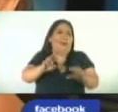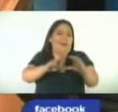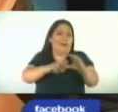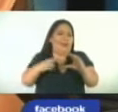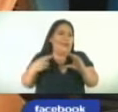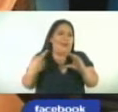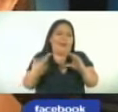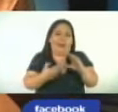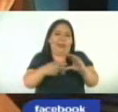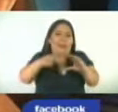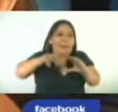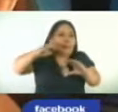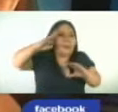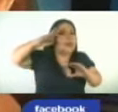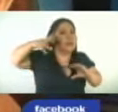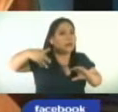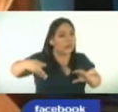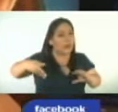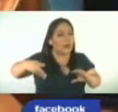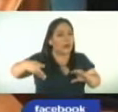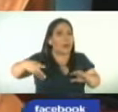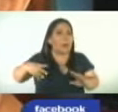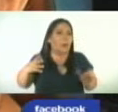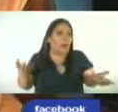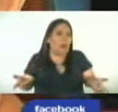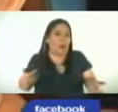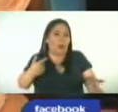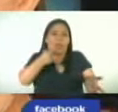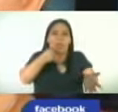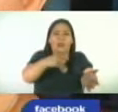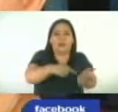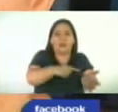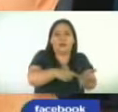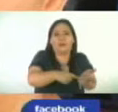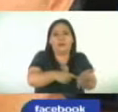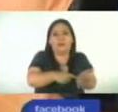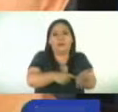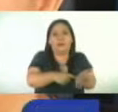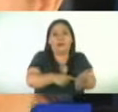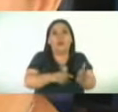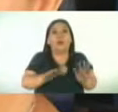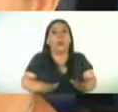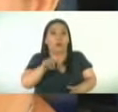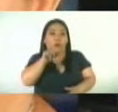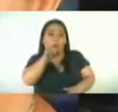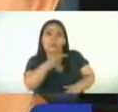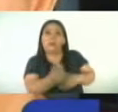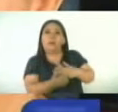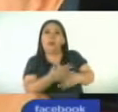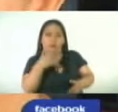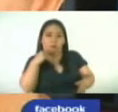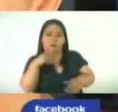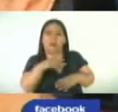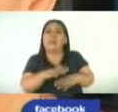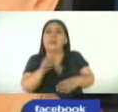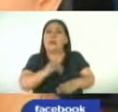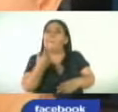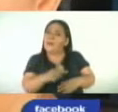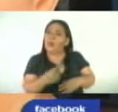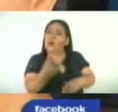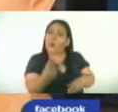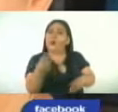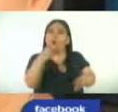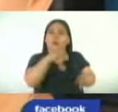es mentira y uno dice, voy a demandar porque usted me está mandando este mensaje. Sí, pero deposítelo a